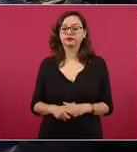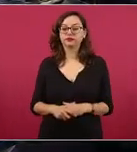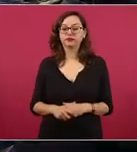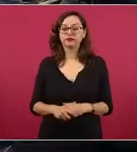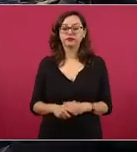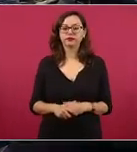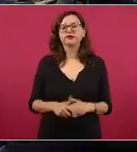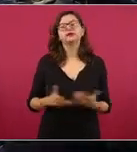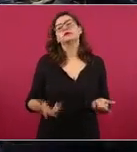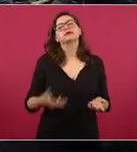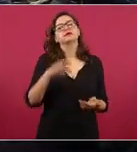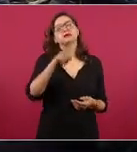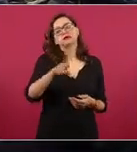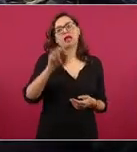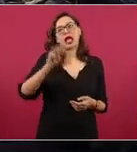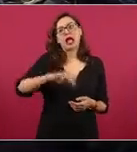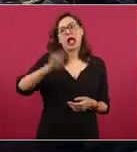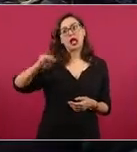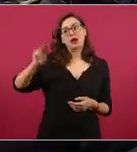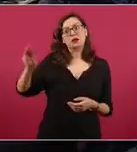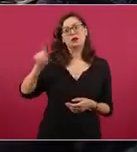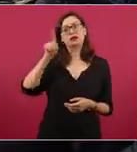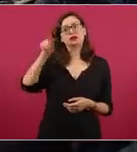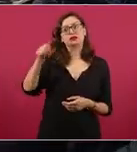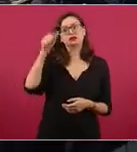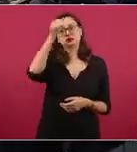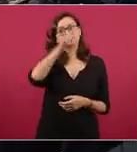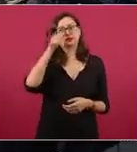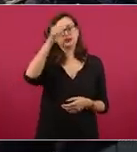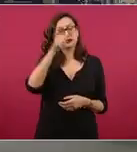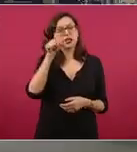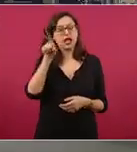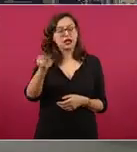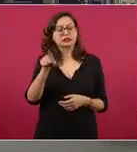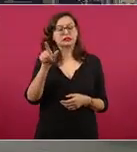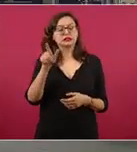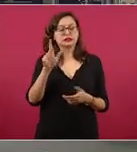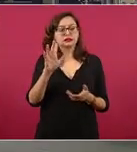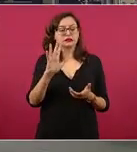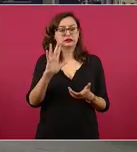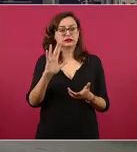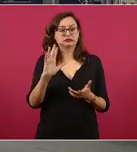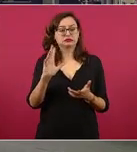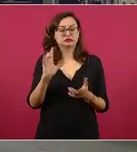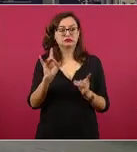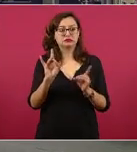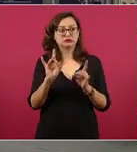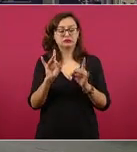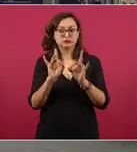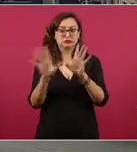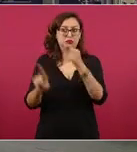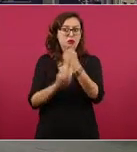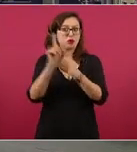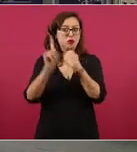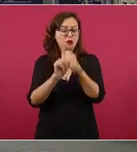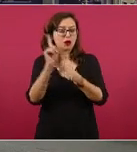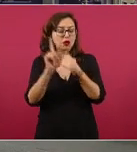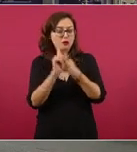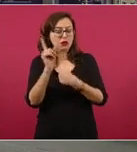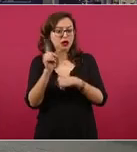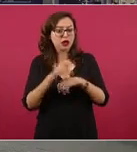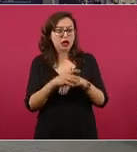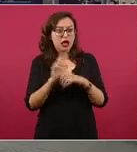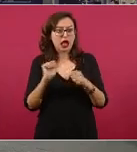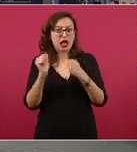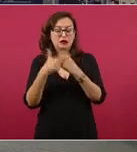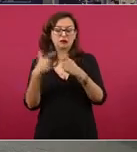Michoacán. Se hablaba del padre Mateo Calvillo Paz. Nada más a ver si tienen el reporte de si hubo agresión. No tenemos. Nada, porque él lo había hecho público,